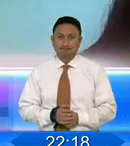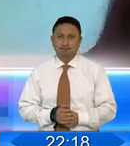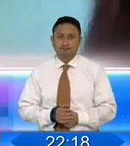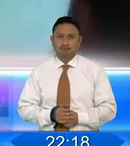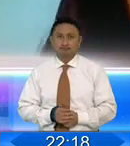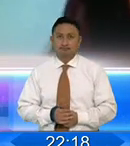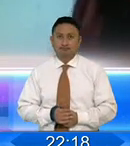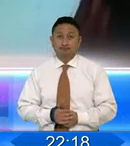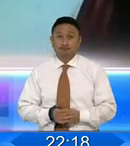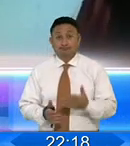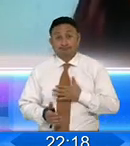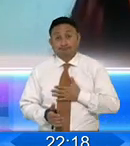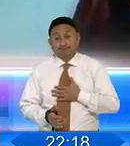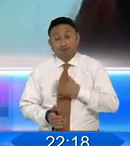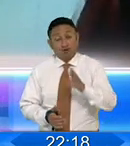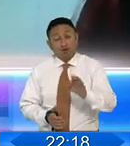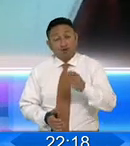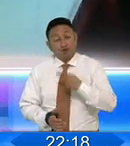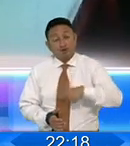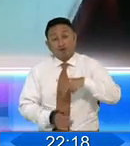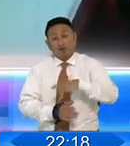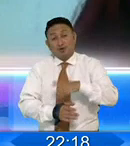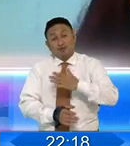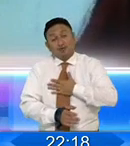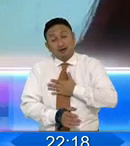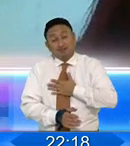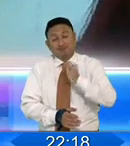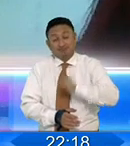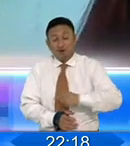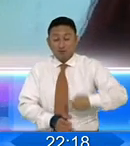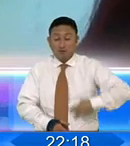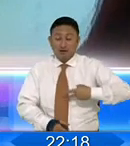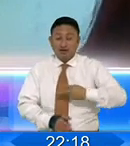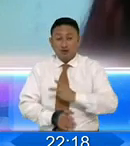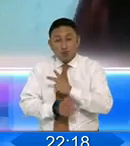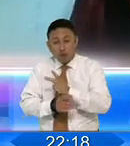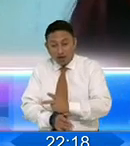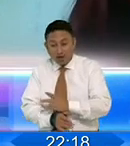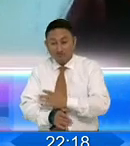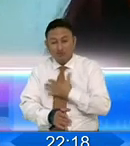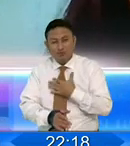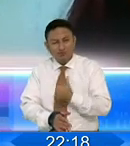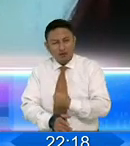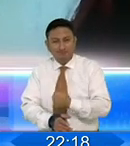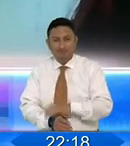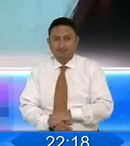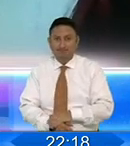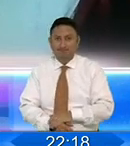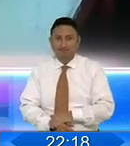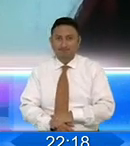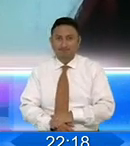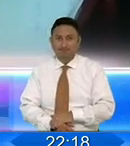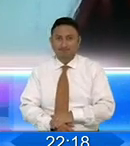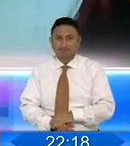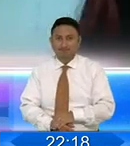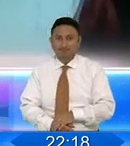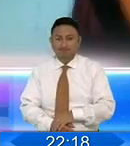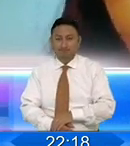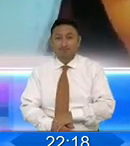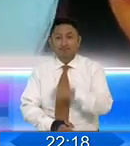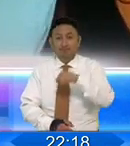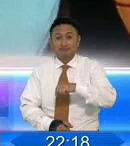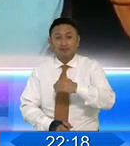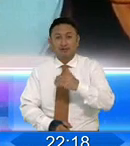bueno, es la profesión que elegimos, de salvar, de cuidar, de servir, y que esto se